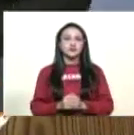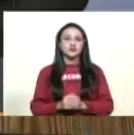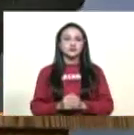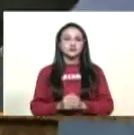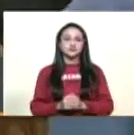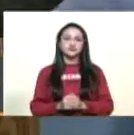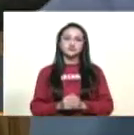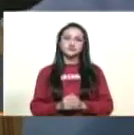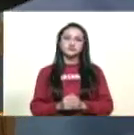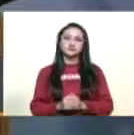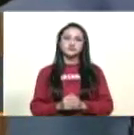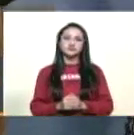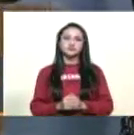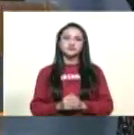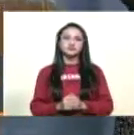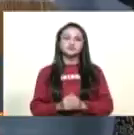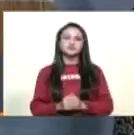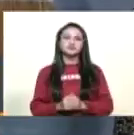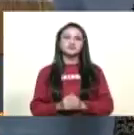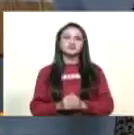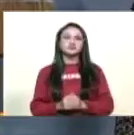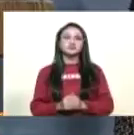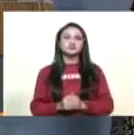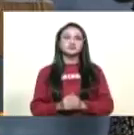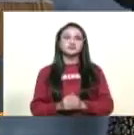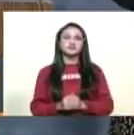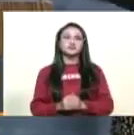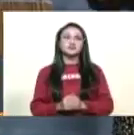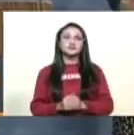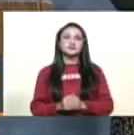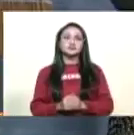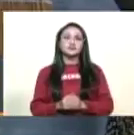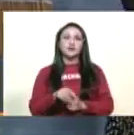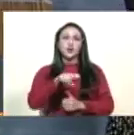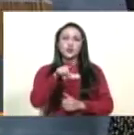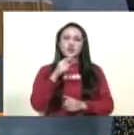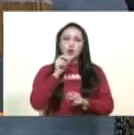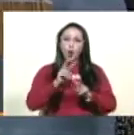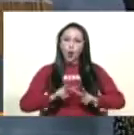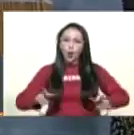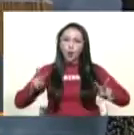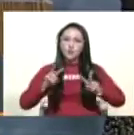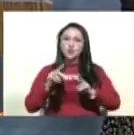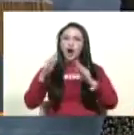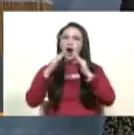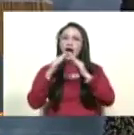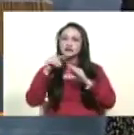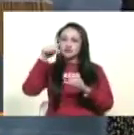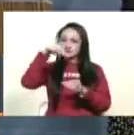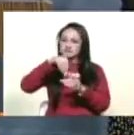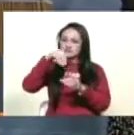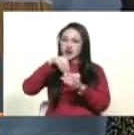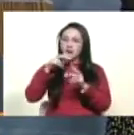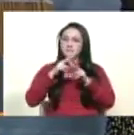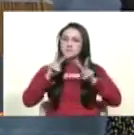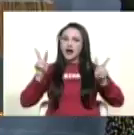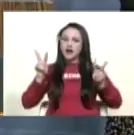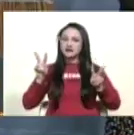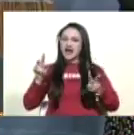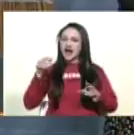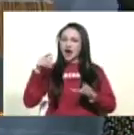Señor canciller, Jorge Gestoso de Telesur. Usted dijo que la ONU es la Casa de la Paz, que fue